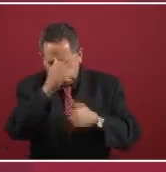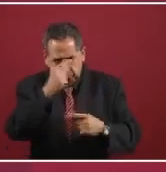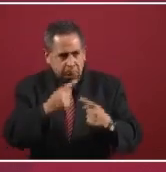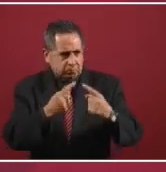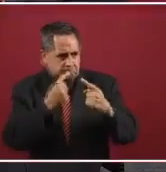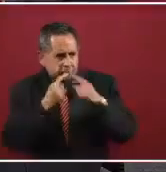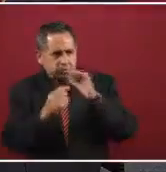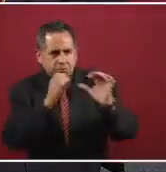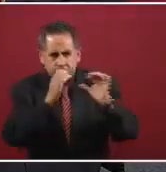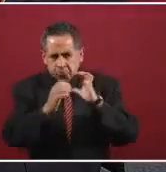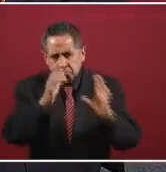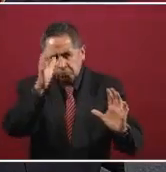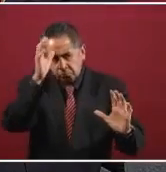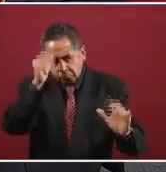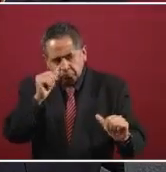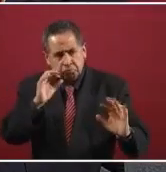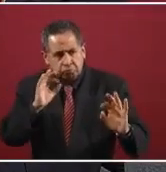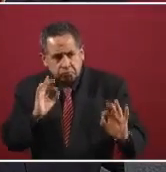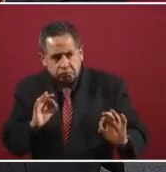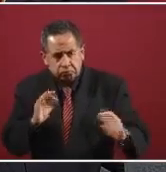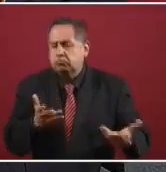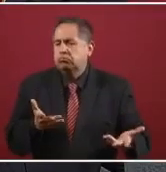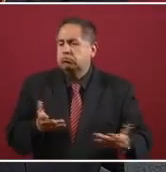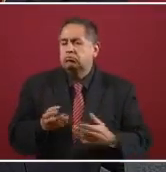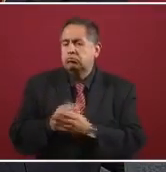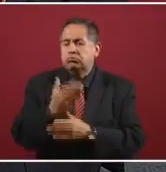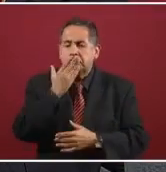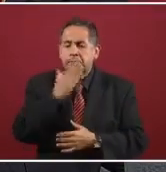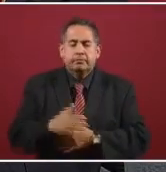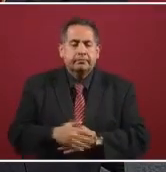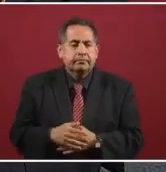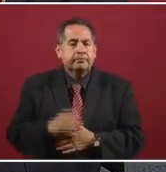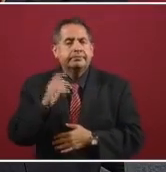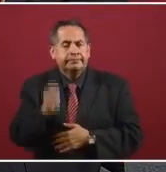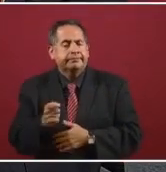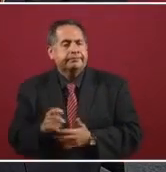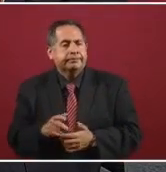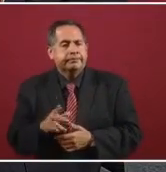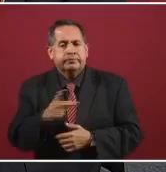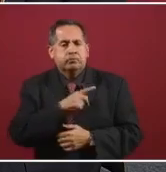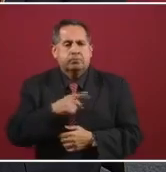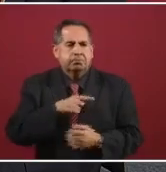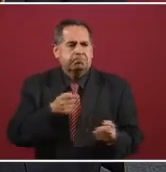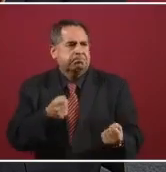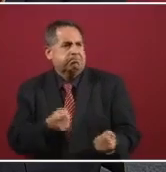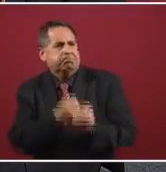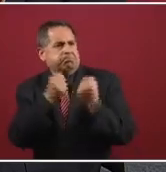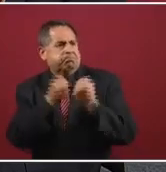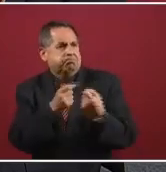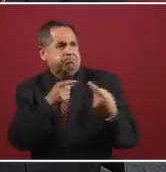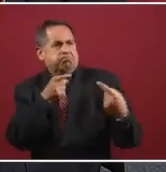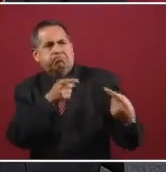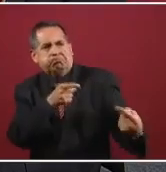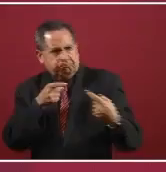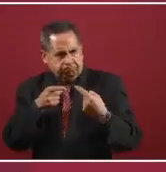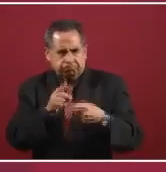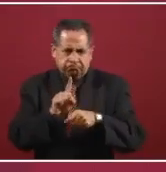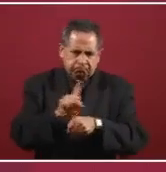diálogo, por el acuerdo, se hizo a un lado la confrontación.